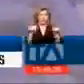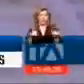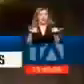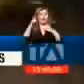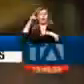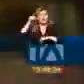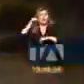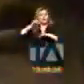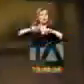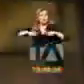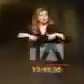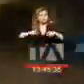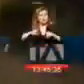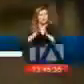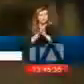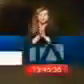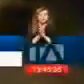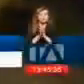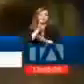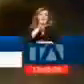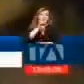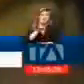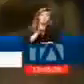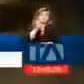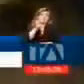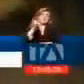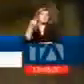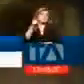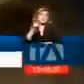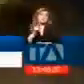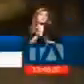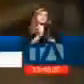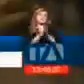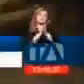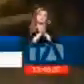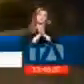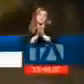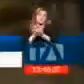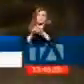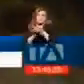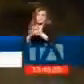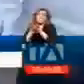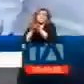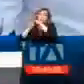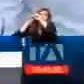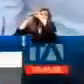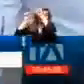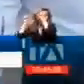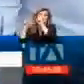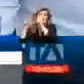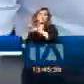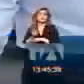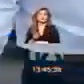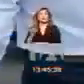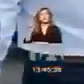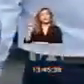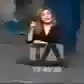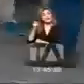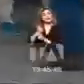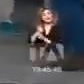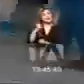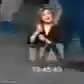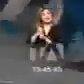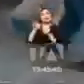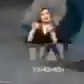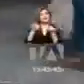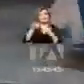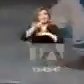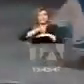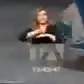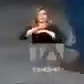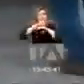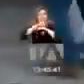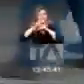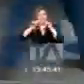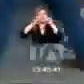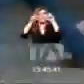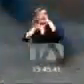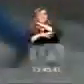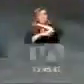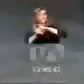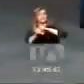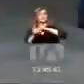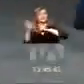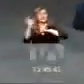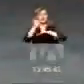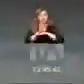3,5 millones por parte de un contratista para obras con la empresa. De la Torre trabajó con el actual gerente de Petroecuador,